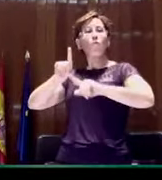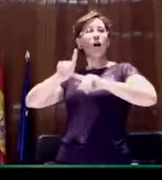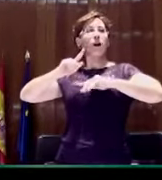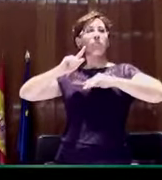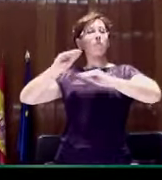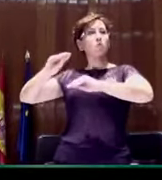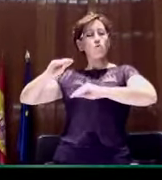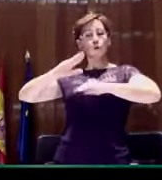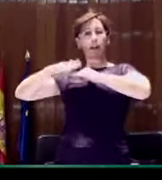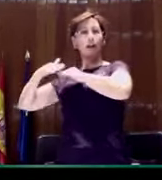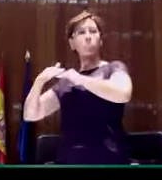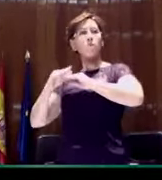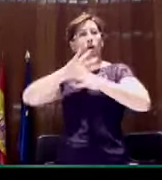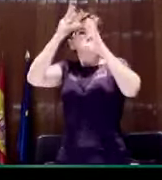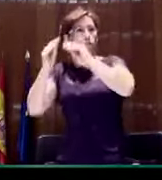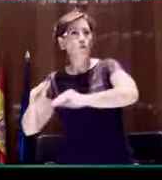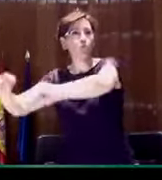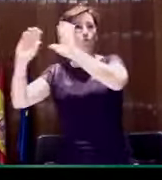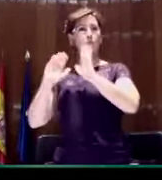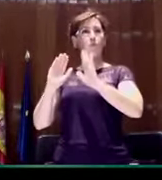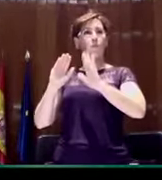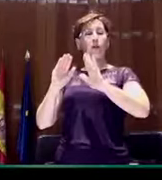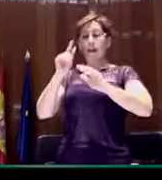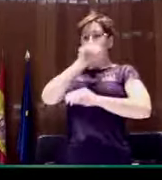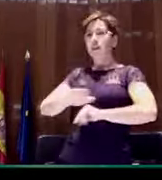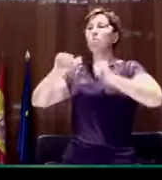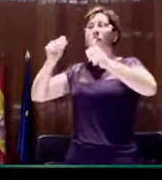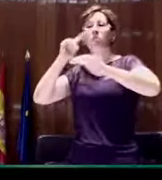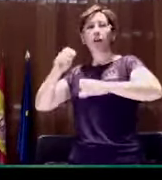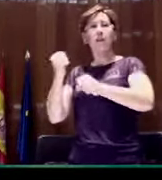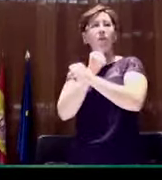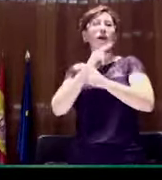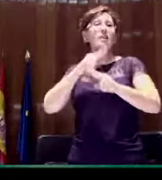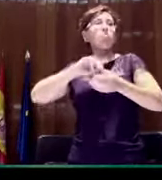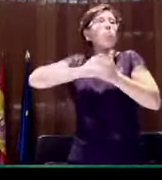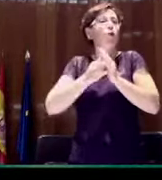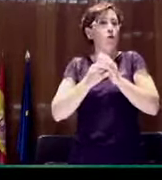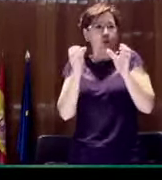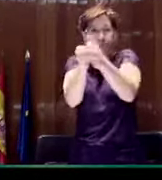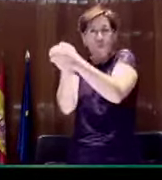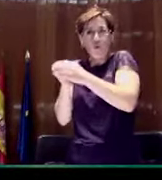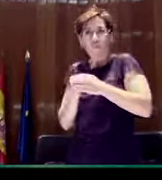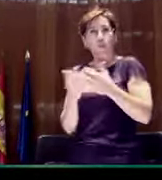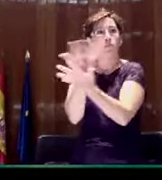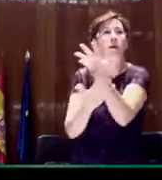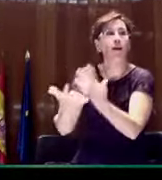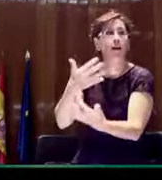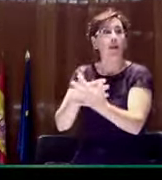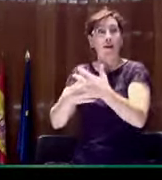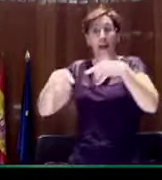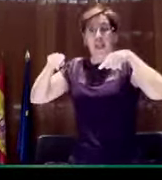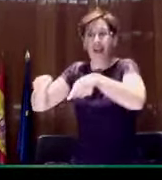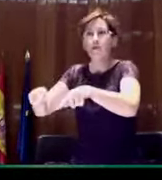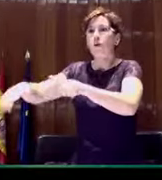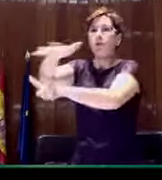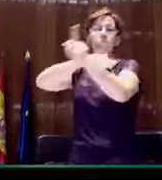a trabajar en proyectos, a trabajar cooperativamente en grupos pequeños. Ahí podremos volver a recrear lo que sucedía en los colegios